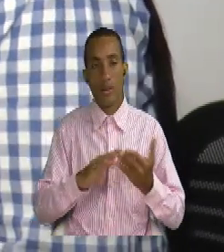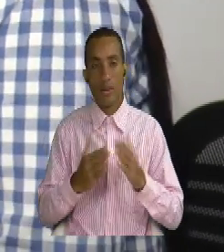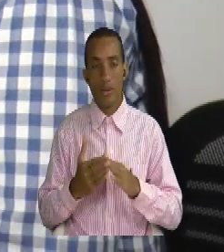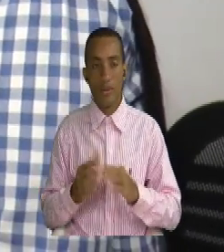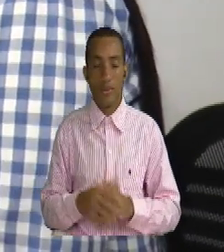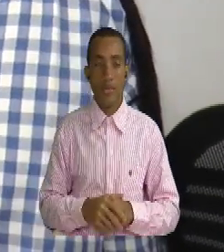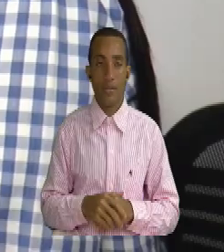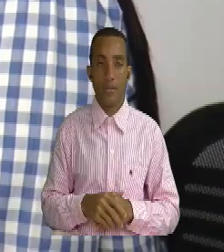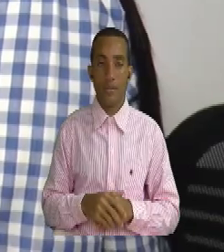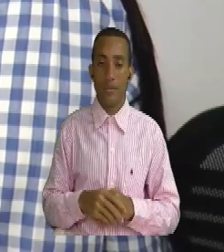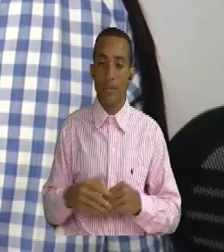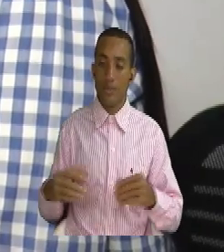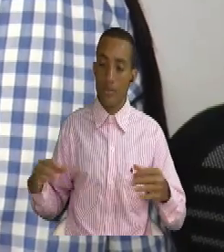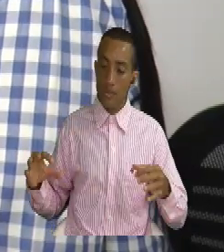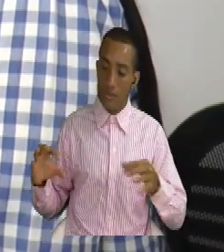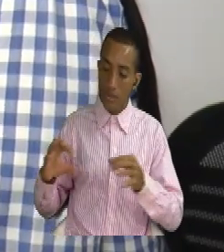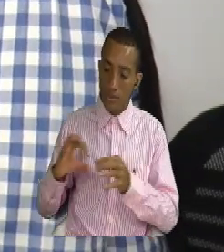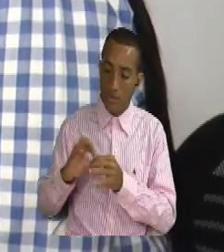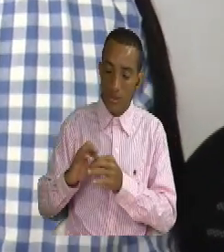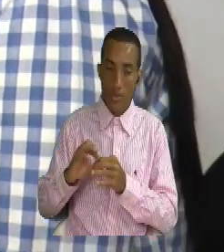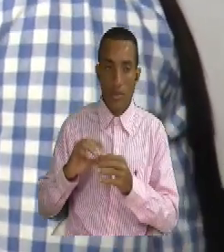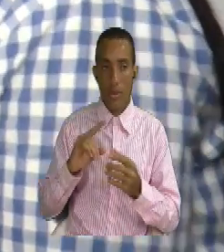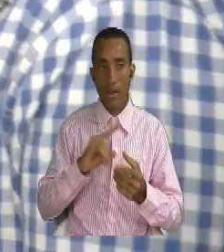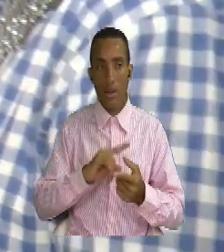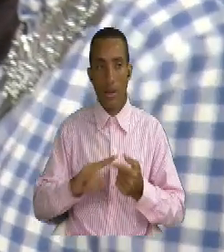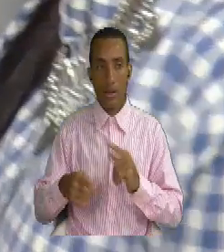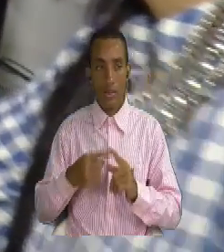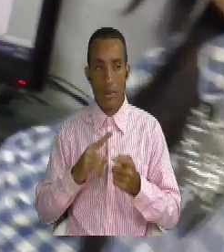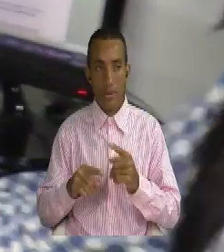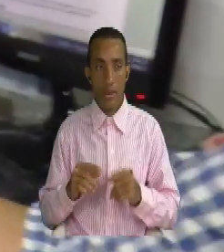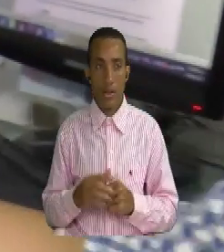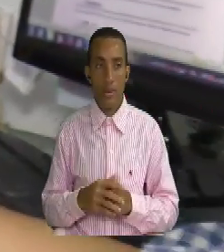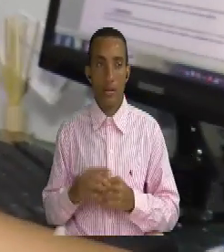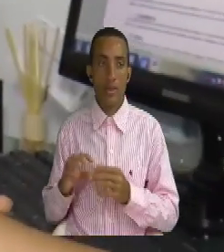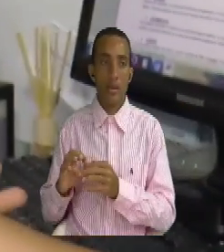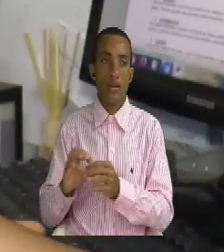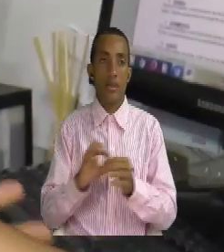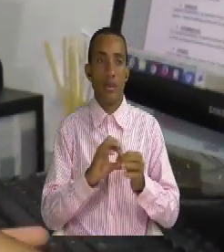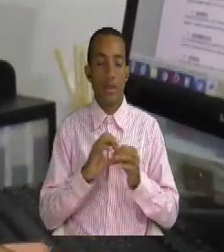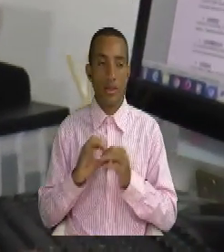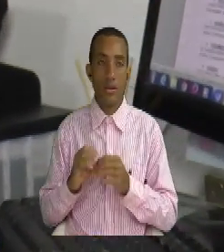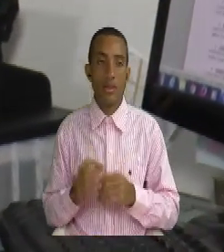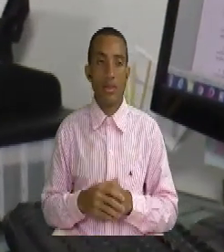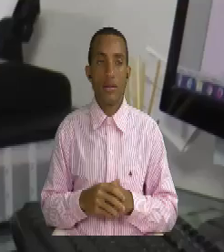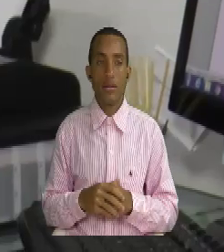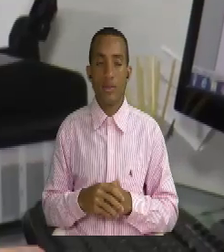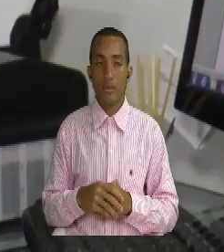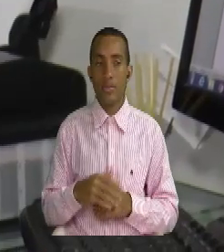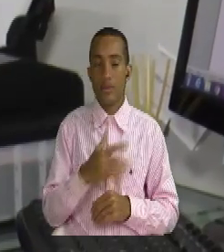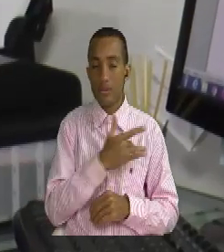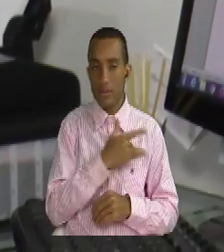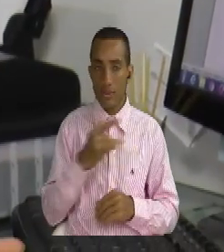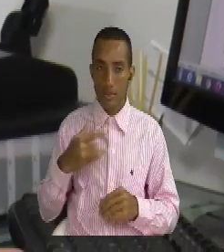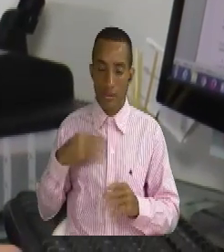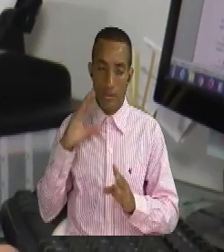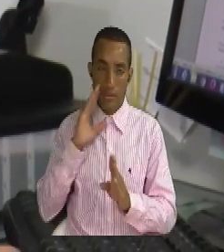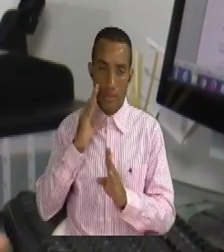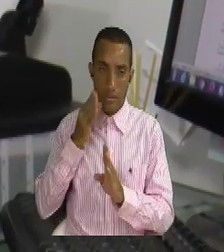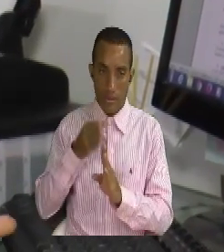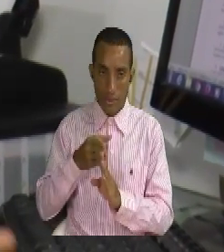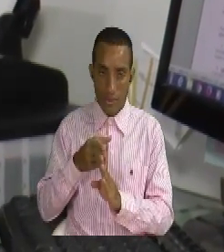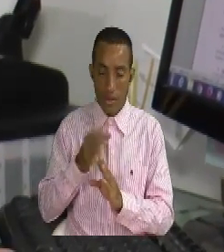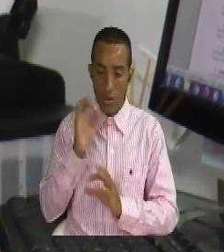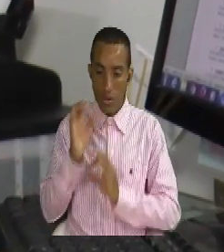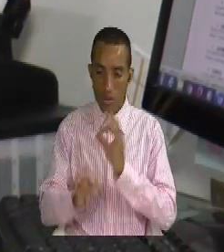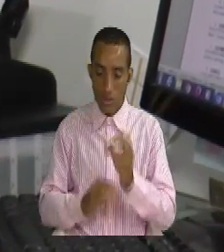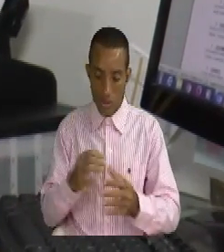una alianza que tenemos con unas amigas, más que compañeras de trabajo, somos amigas como tal, somos personales de la salud dedicadas al cuidado de las embarazadas,